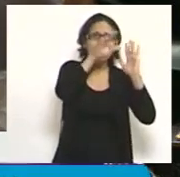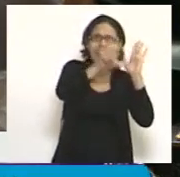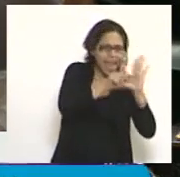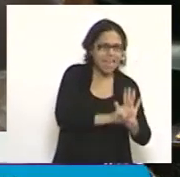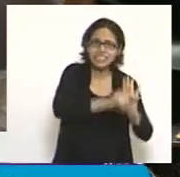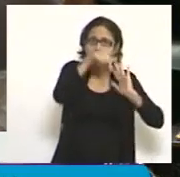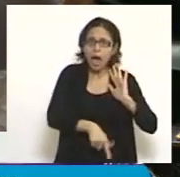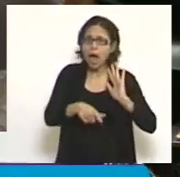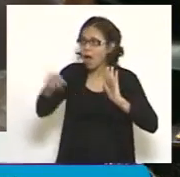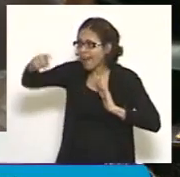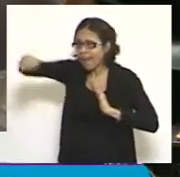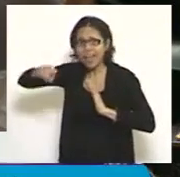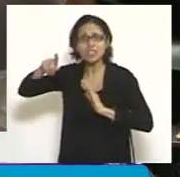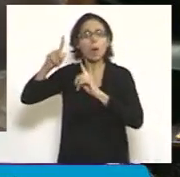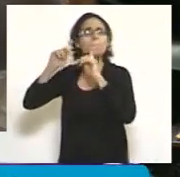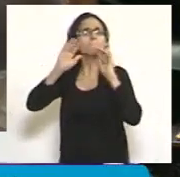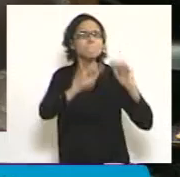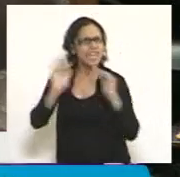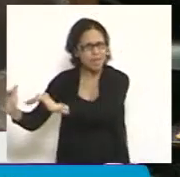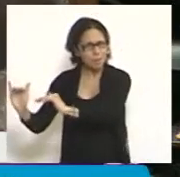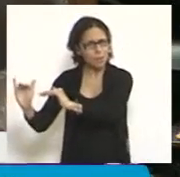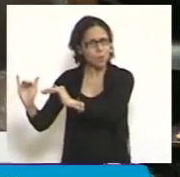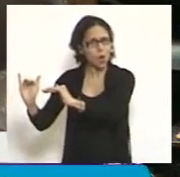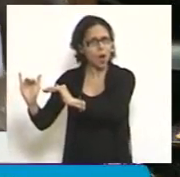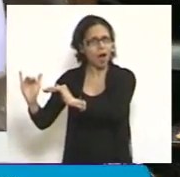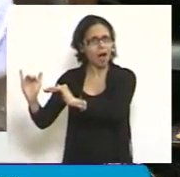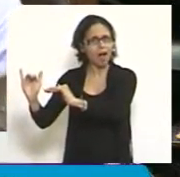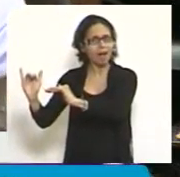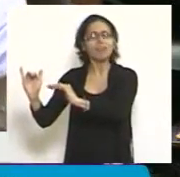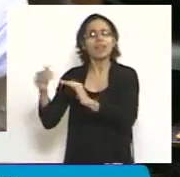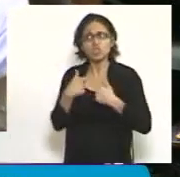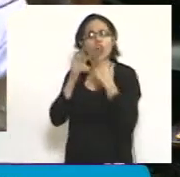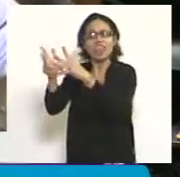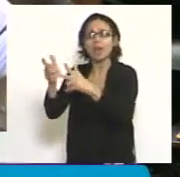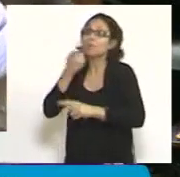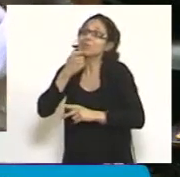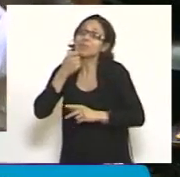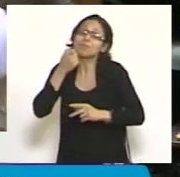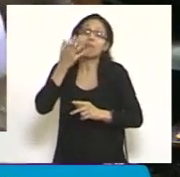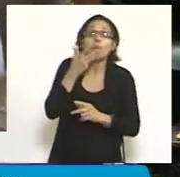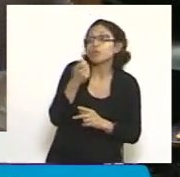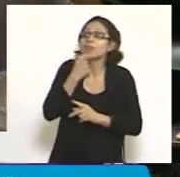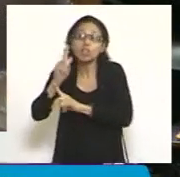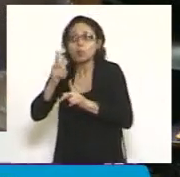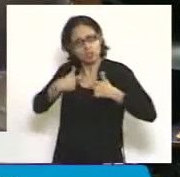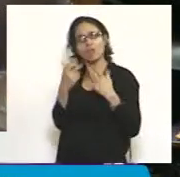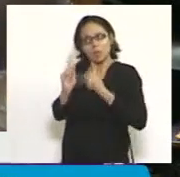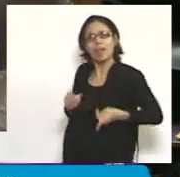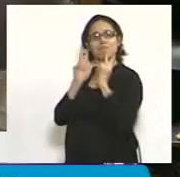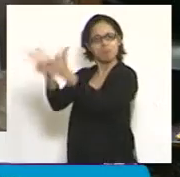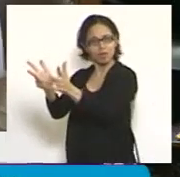implementación, le guste a quien le guste. Es más, con sabiduría